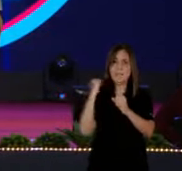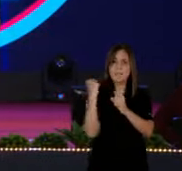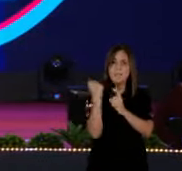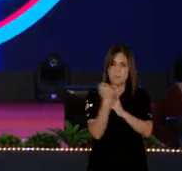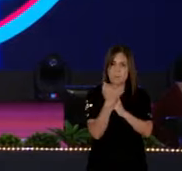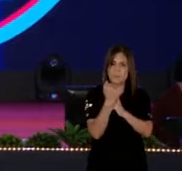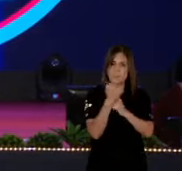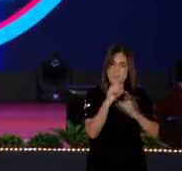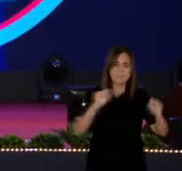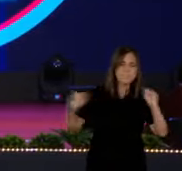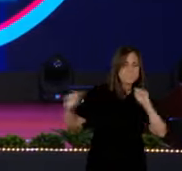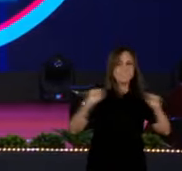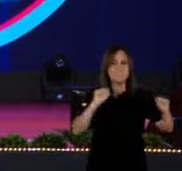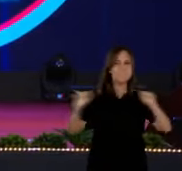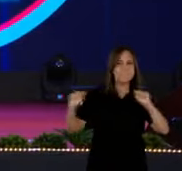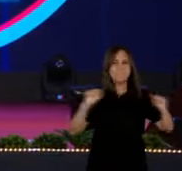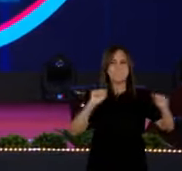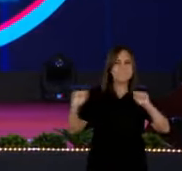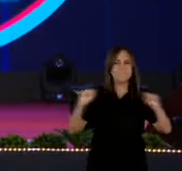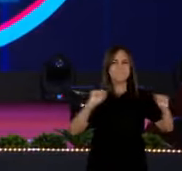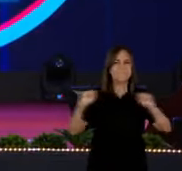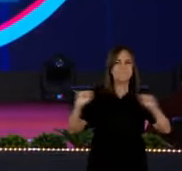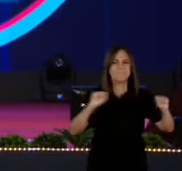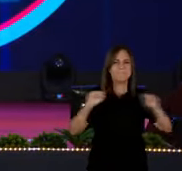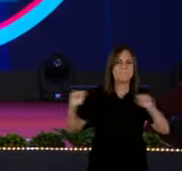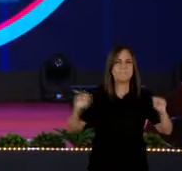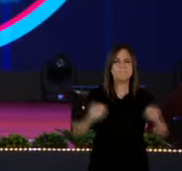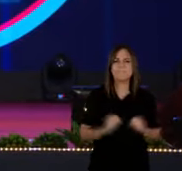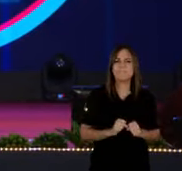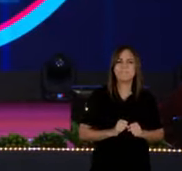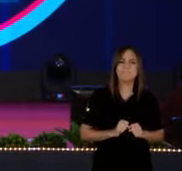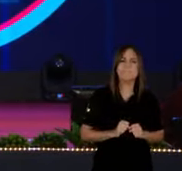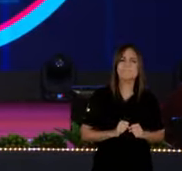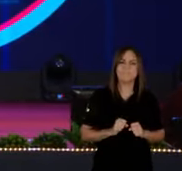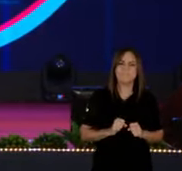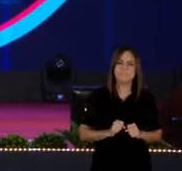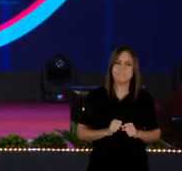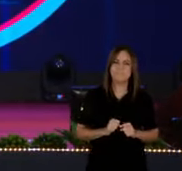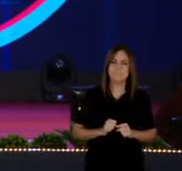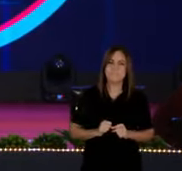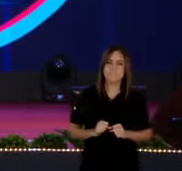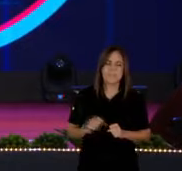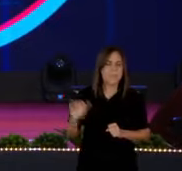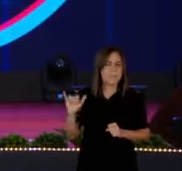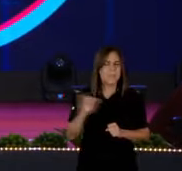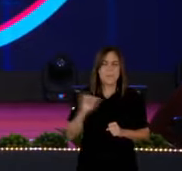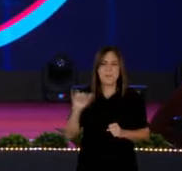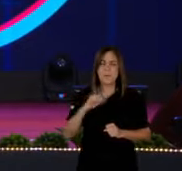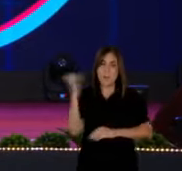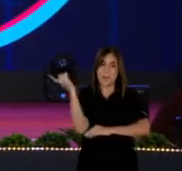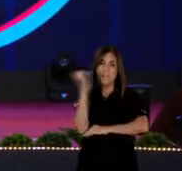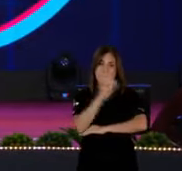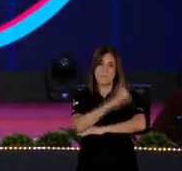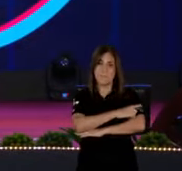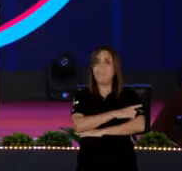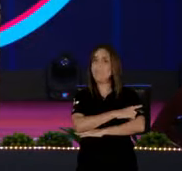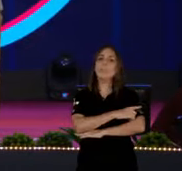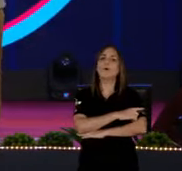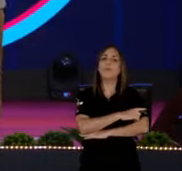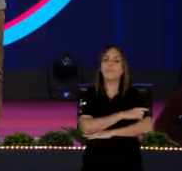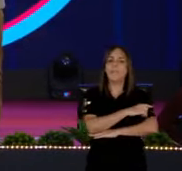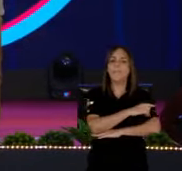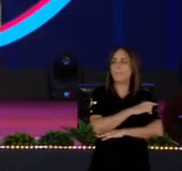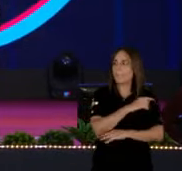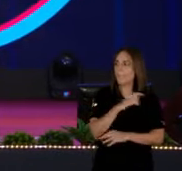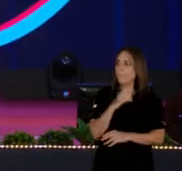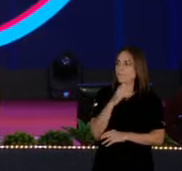unidad, se estremecen las atmósferas. Así que en aquel día de Pentecostés, si algo pasó fue que se estremeció